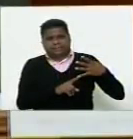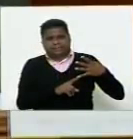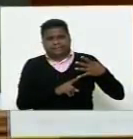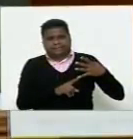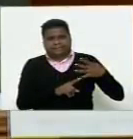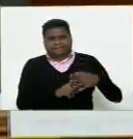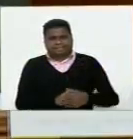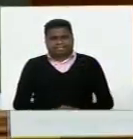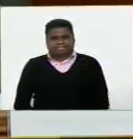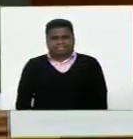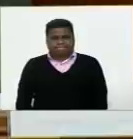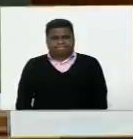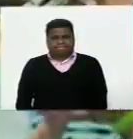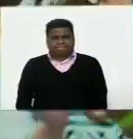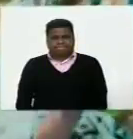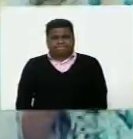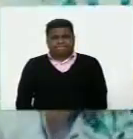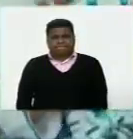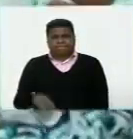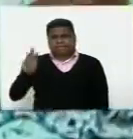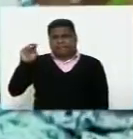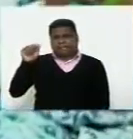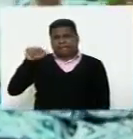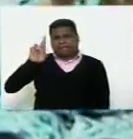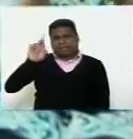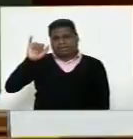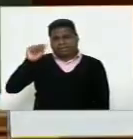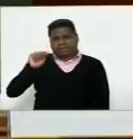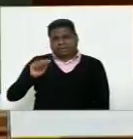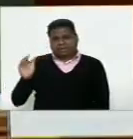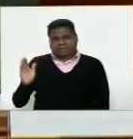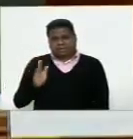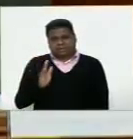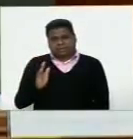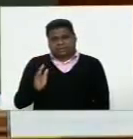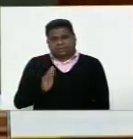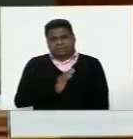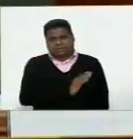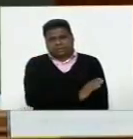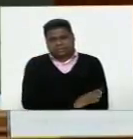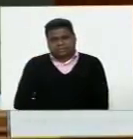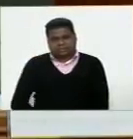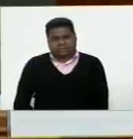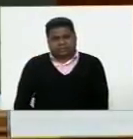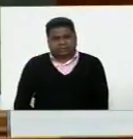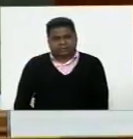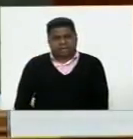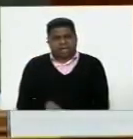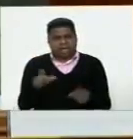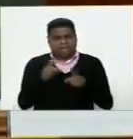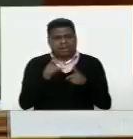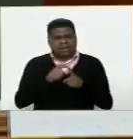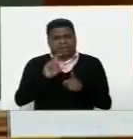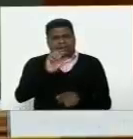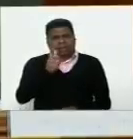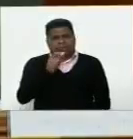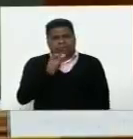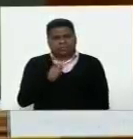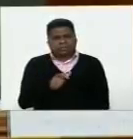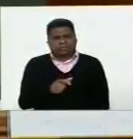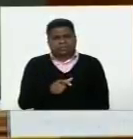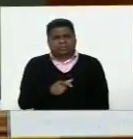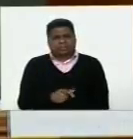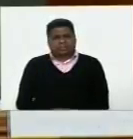Mayra Pérez y Natacha Bauer. Tiene la palabra la ciudadana